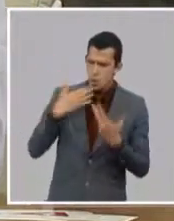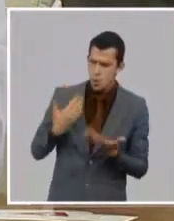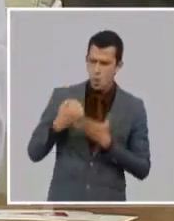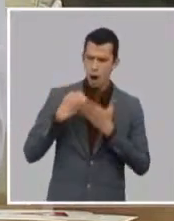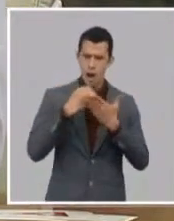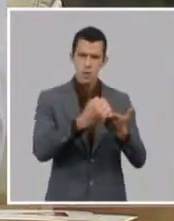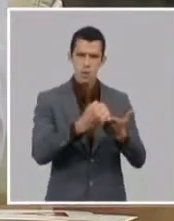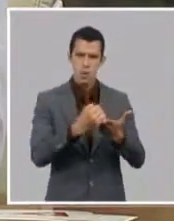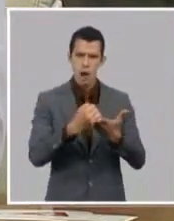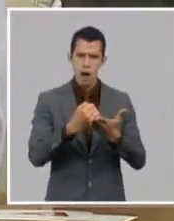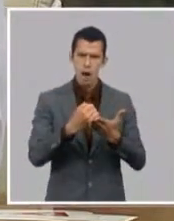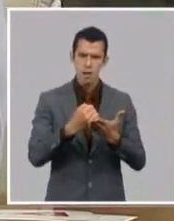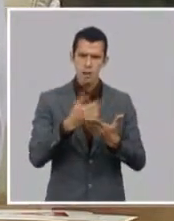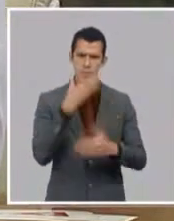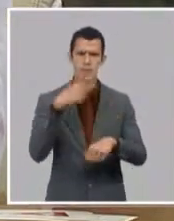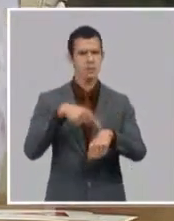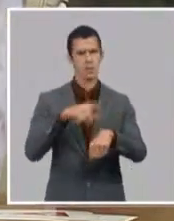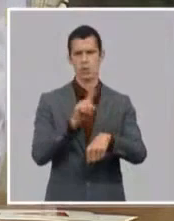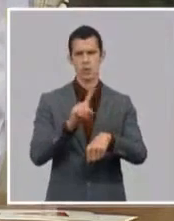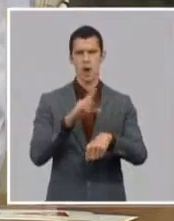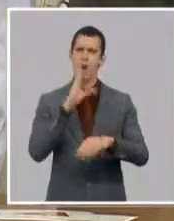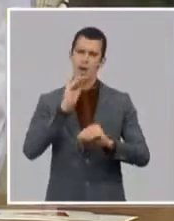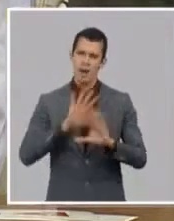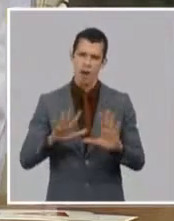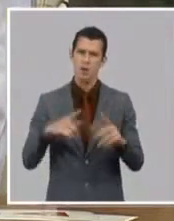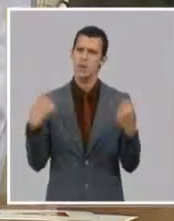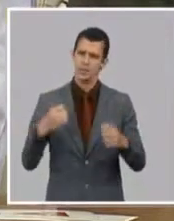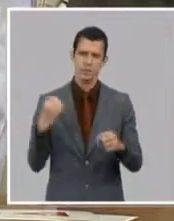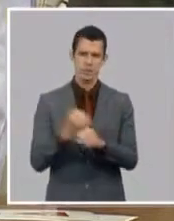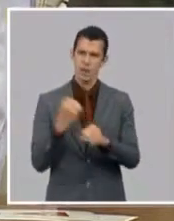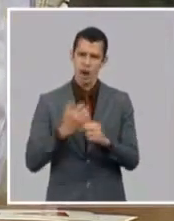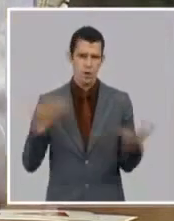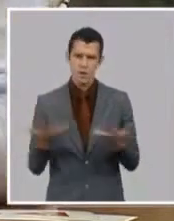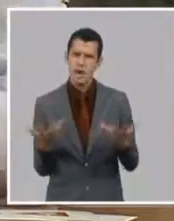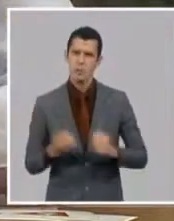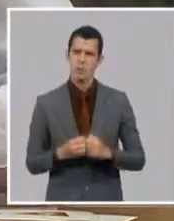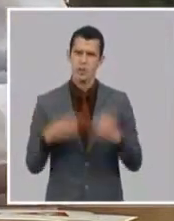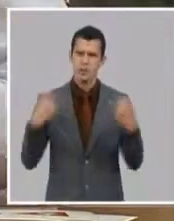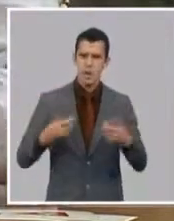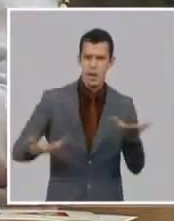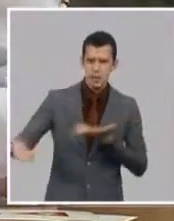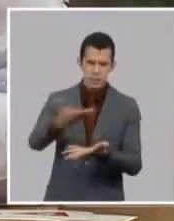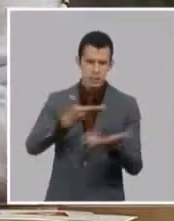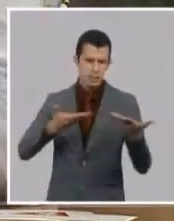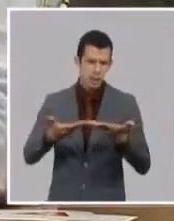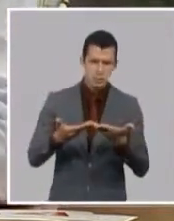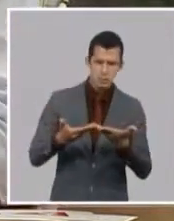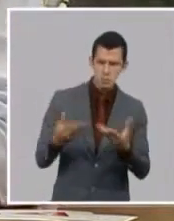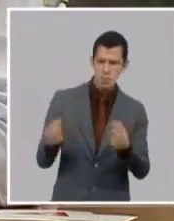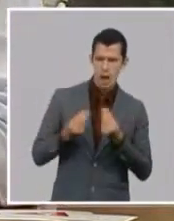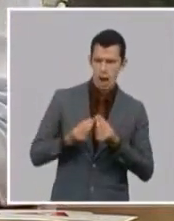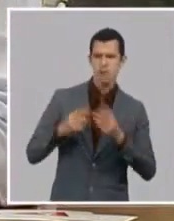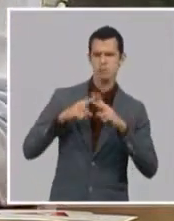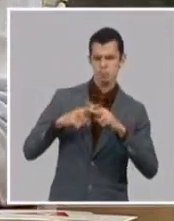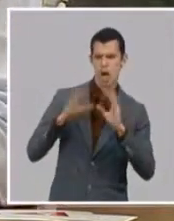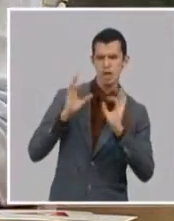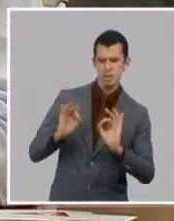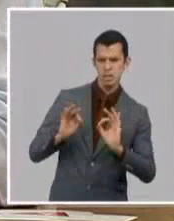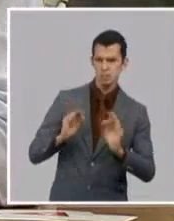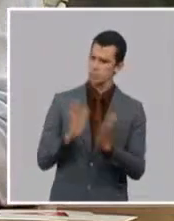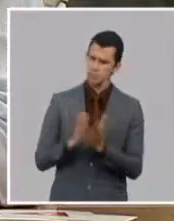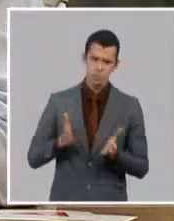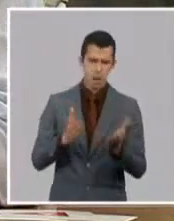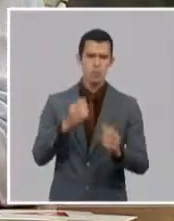superar nuestros desencuentros entre todos. Nosotros lo que tenemos que propiciar, aunque tengamos puntos de vista